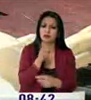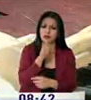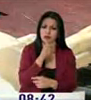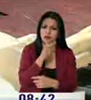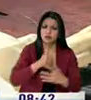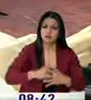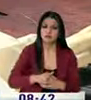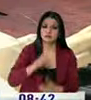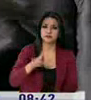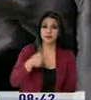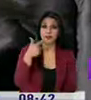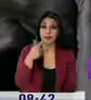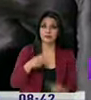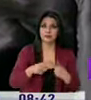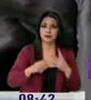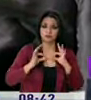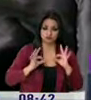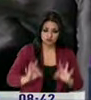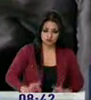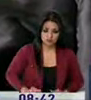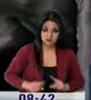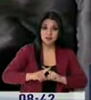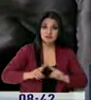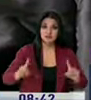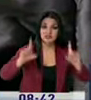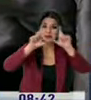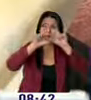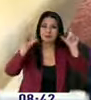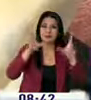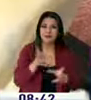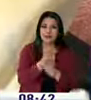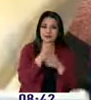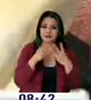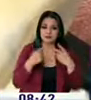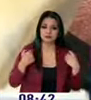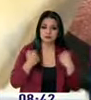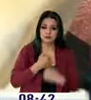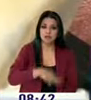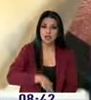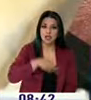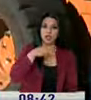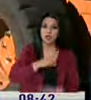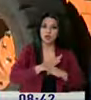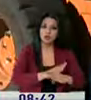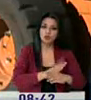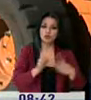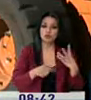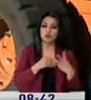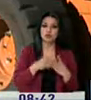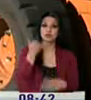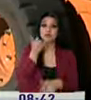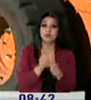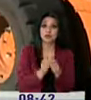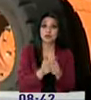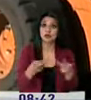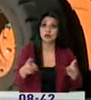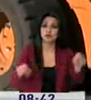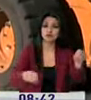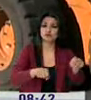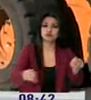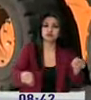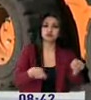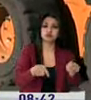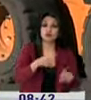lo incautado, un arma de fuego, overoles de diferentes empresas de seguridad, dos chalecos antibalas, celulares y una retroexcavadora del